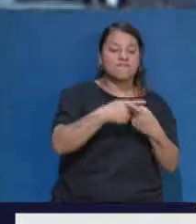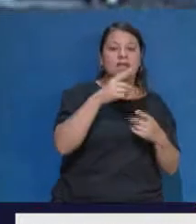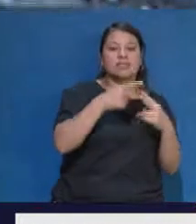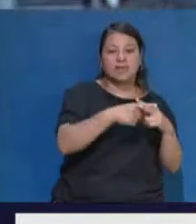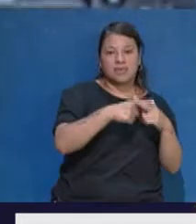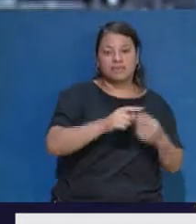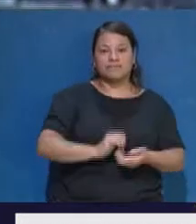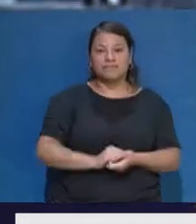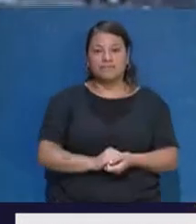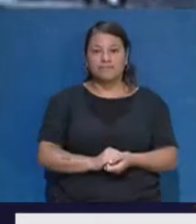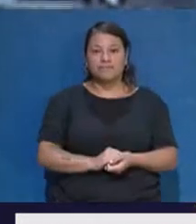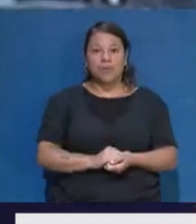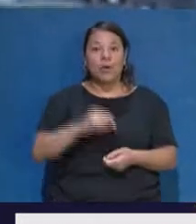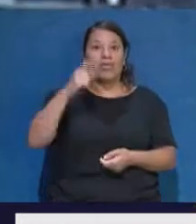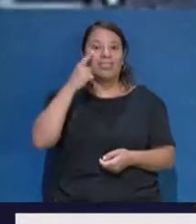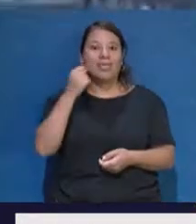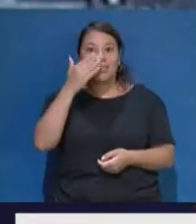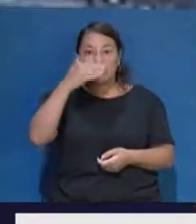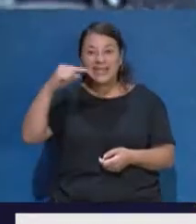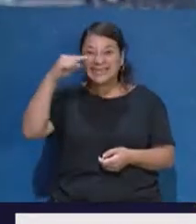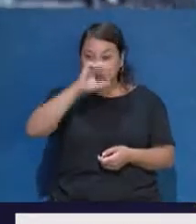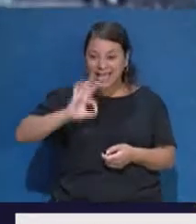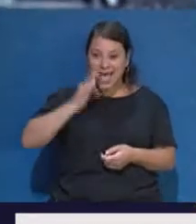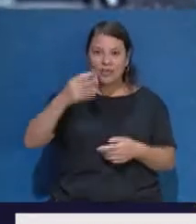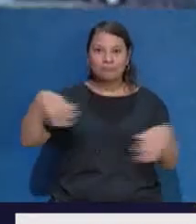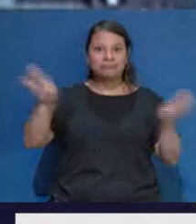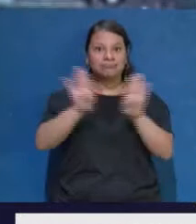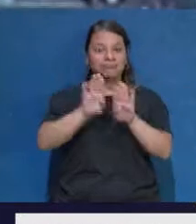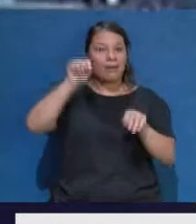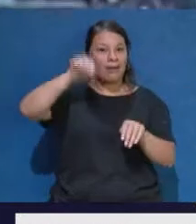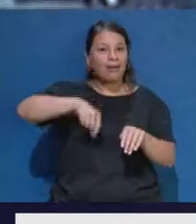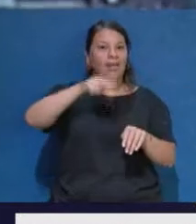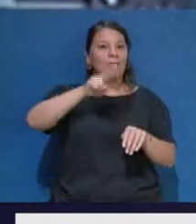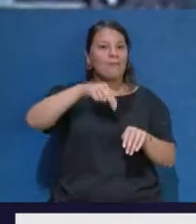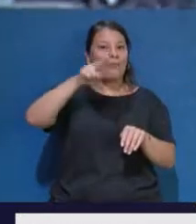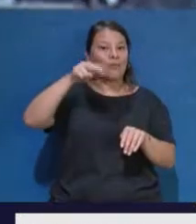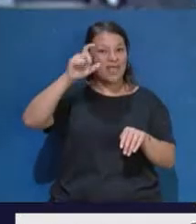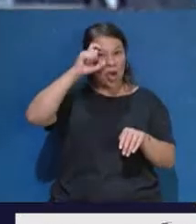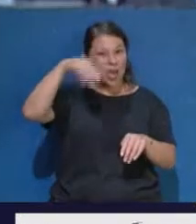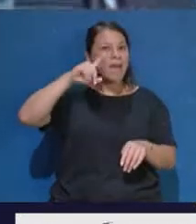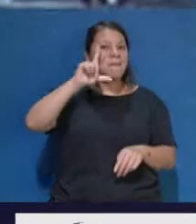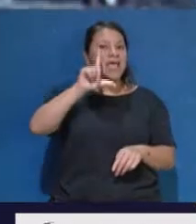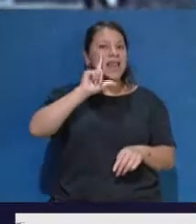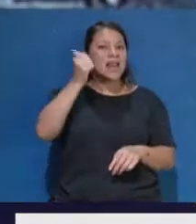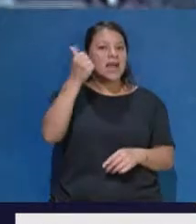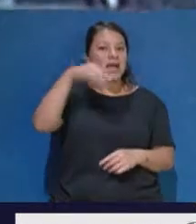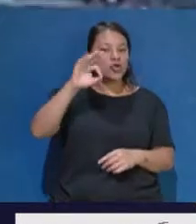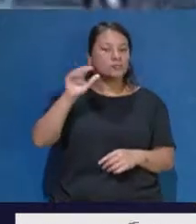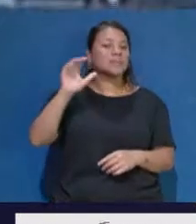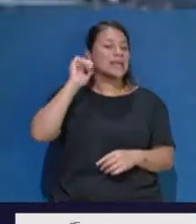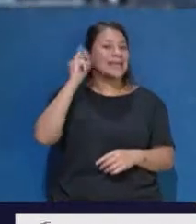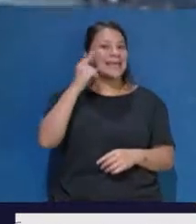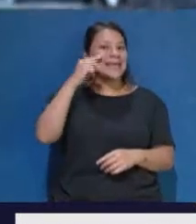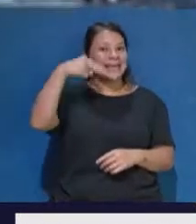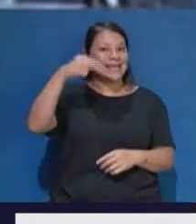Bueno, y llegó el día, después de estar 7 años cerrado, reabre uno de los espacios públicos más queridos y admirados por los mendocinos